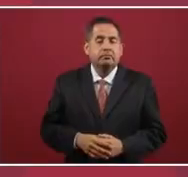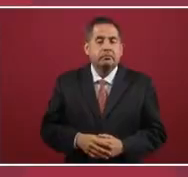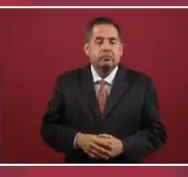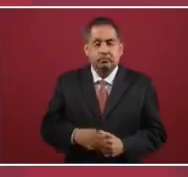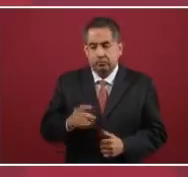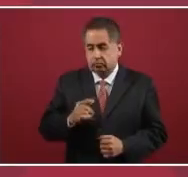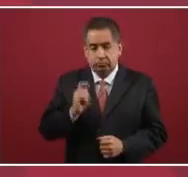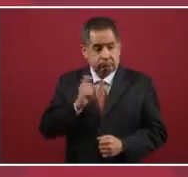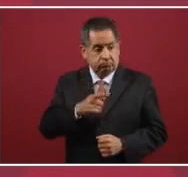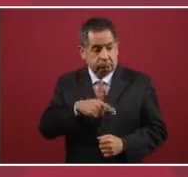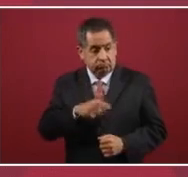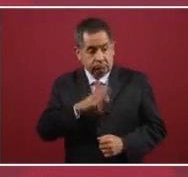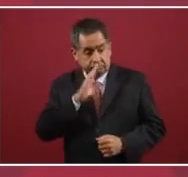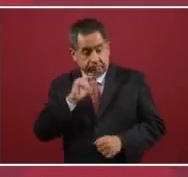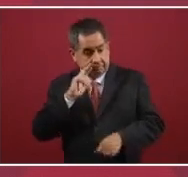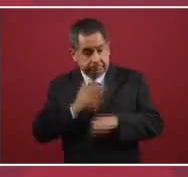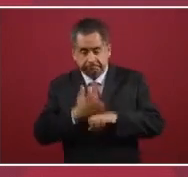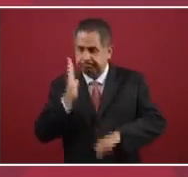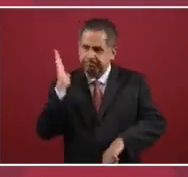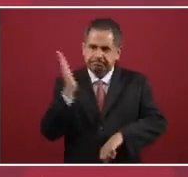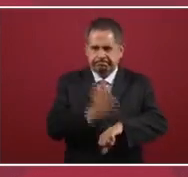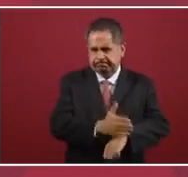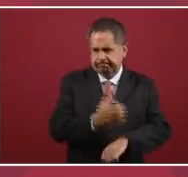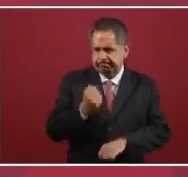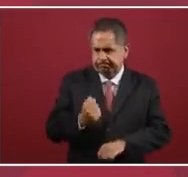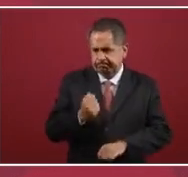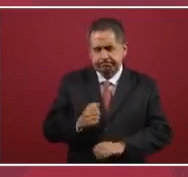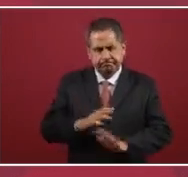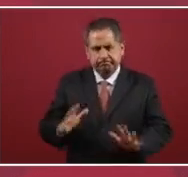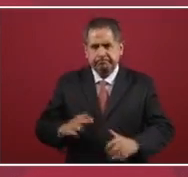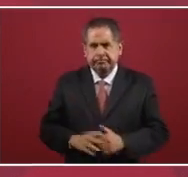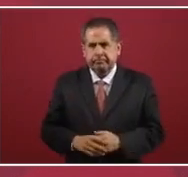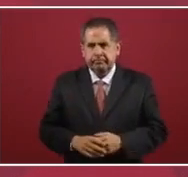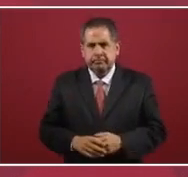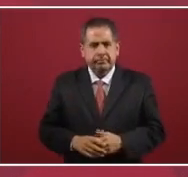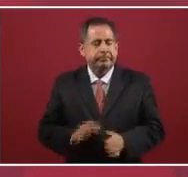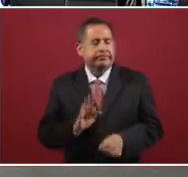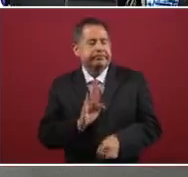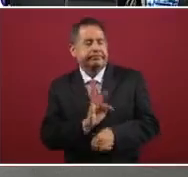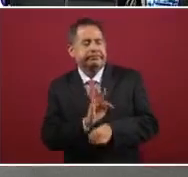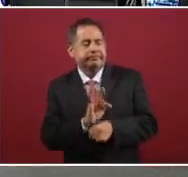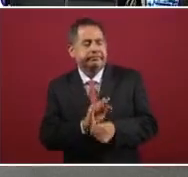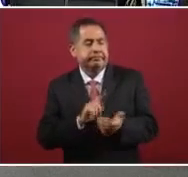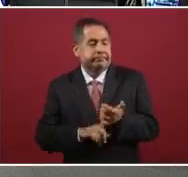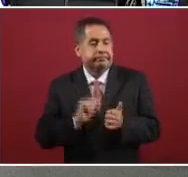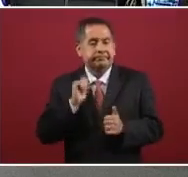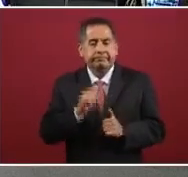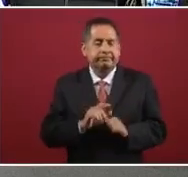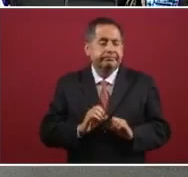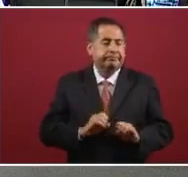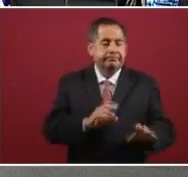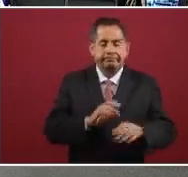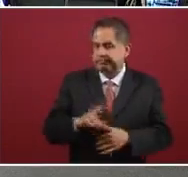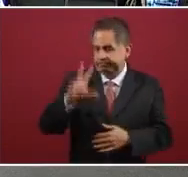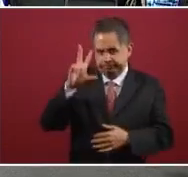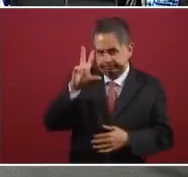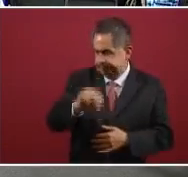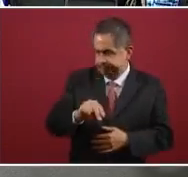se va a castigar a los responsables. No hay protección ya, no hay impunidad